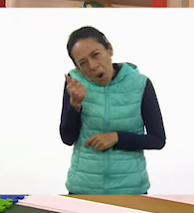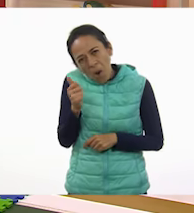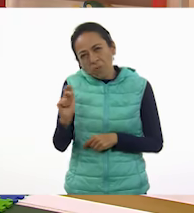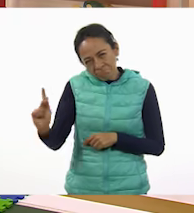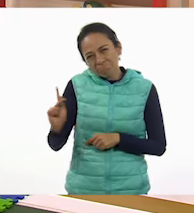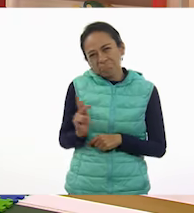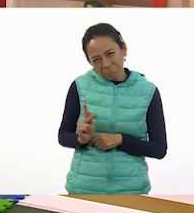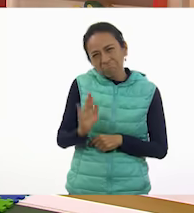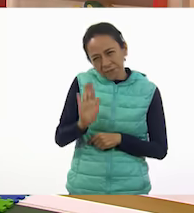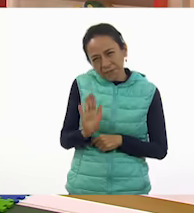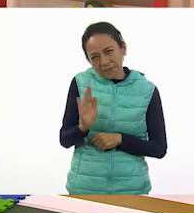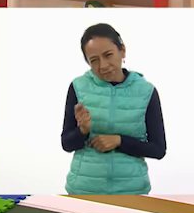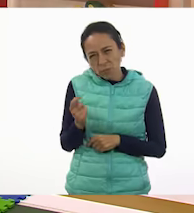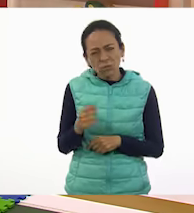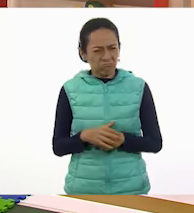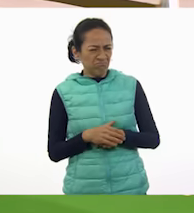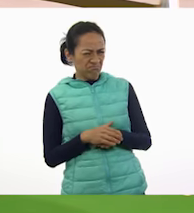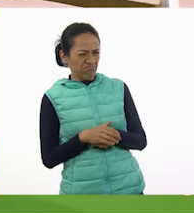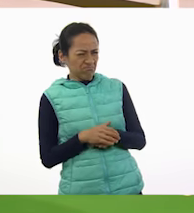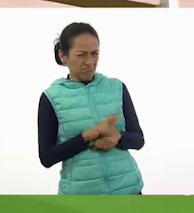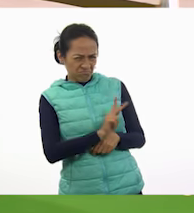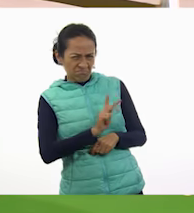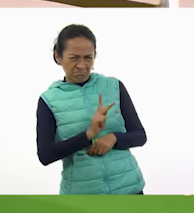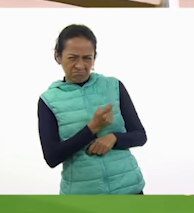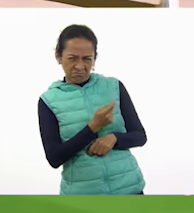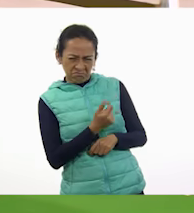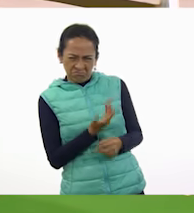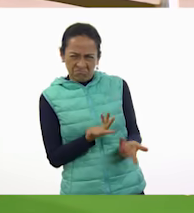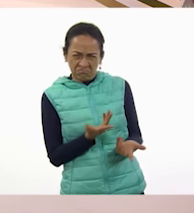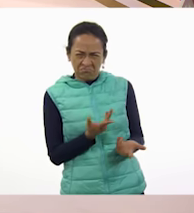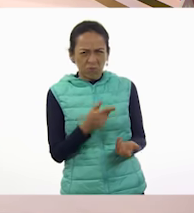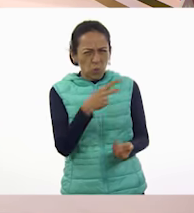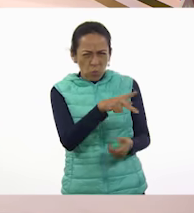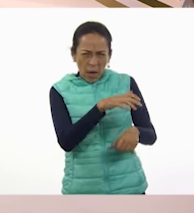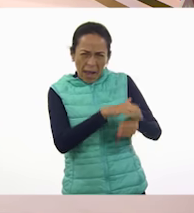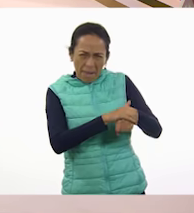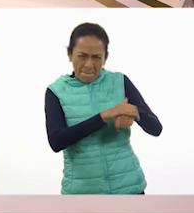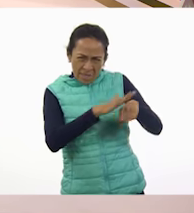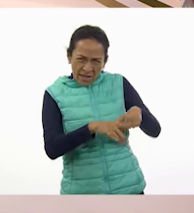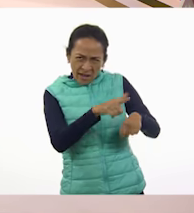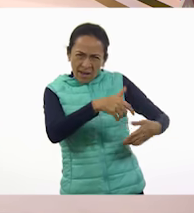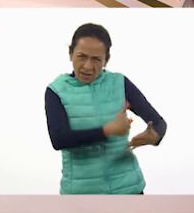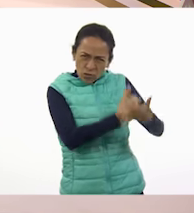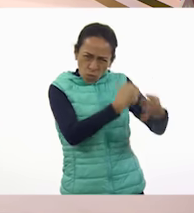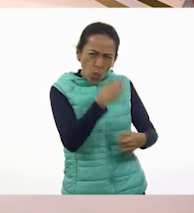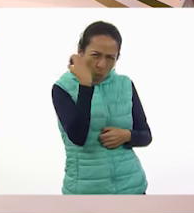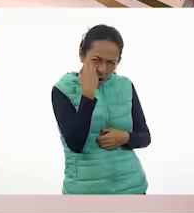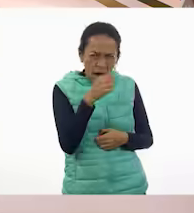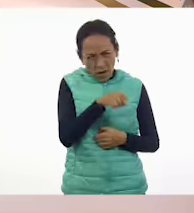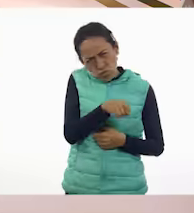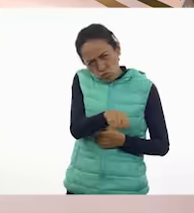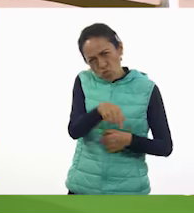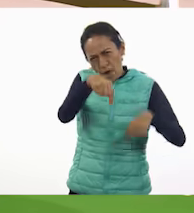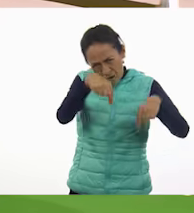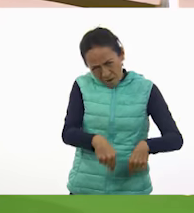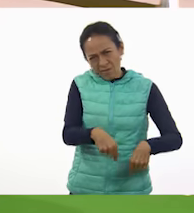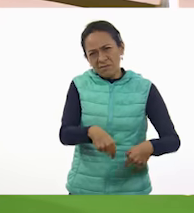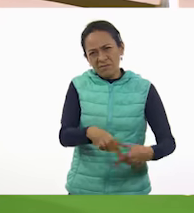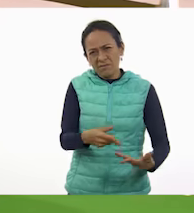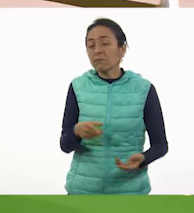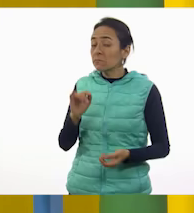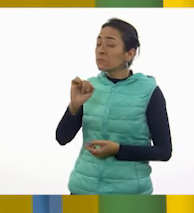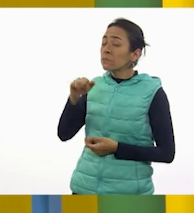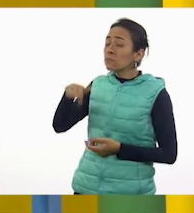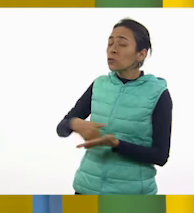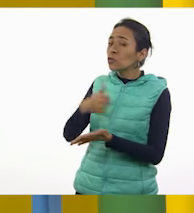Pero parecidas en qué, si ella es de Oaxaca, ¿usted es de aquí? Sí, yo soy de la Ciudad de México. Y ella vive en